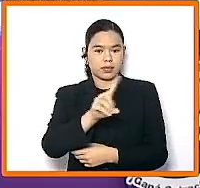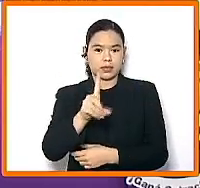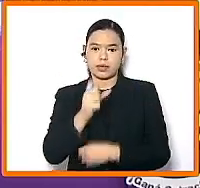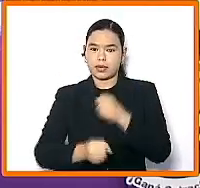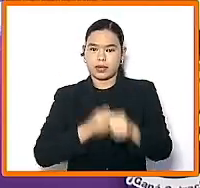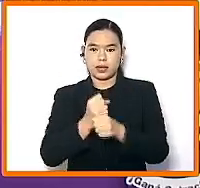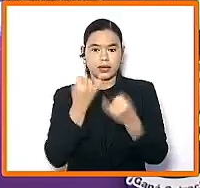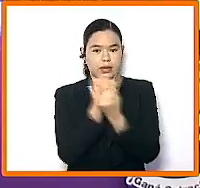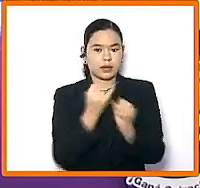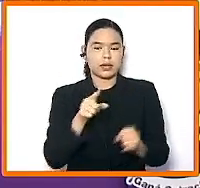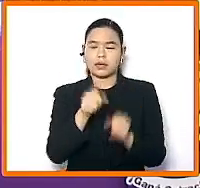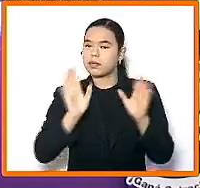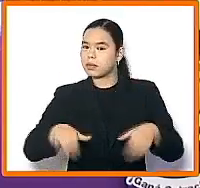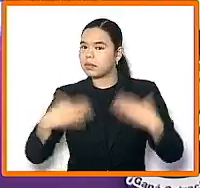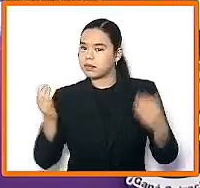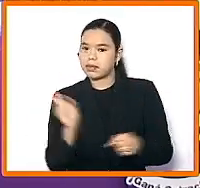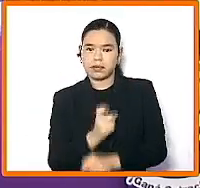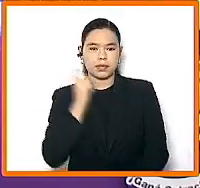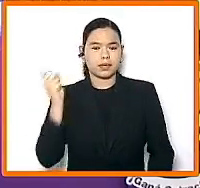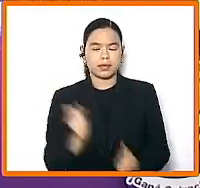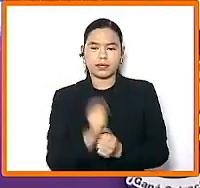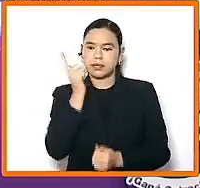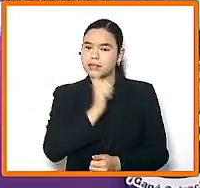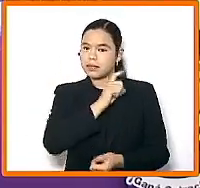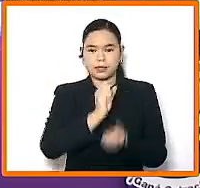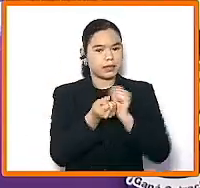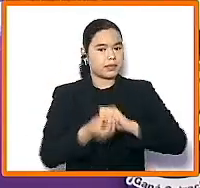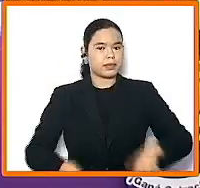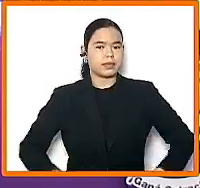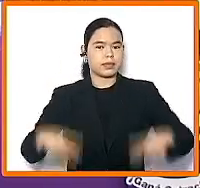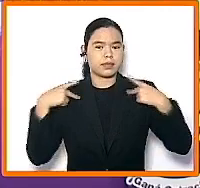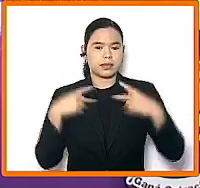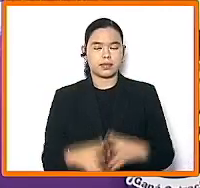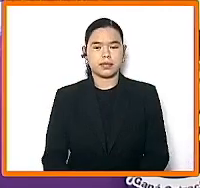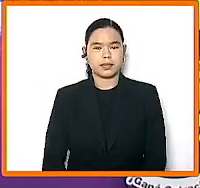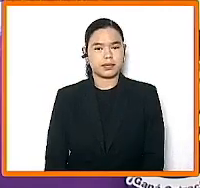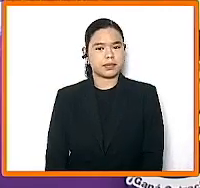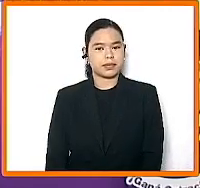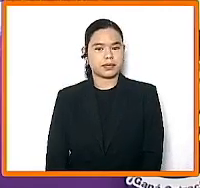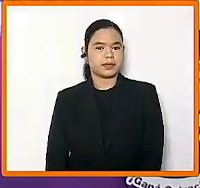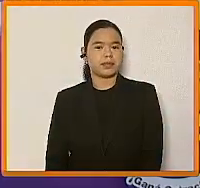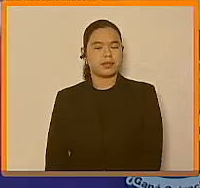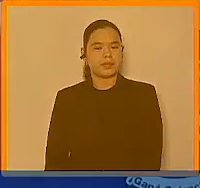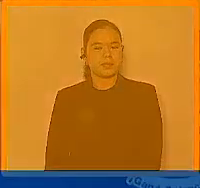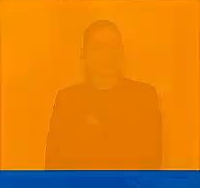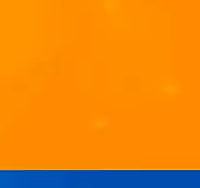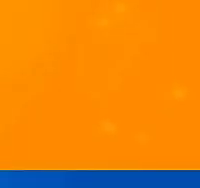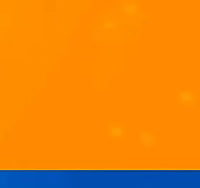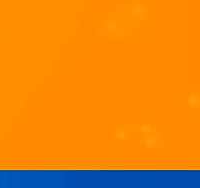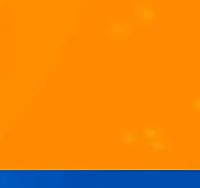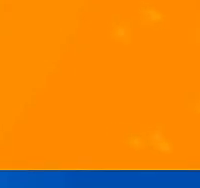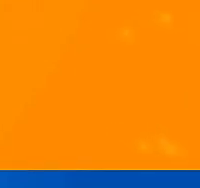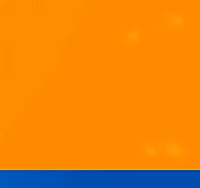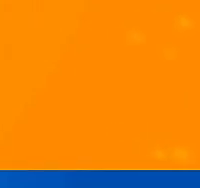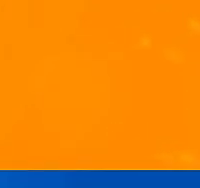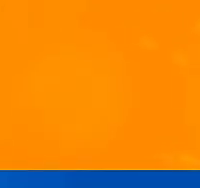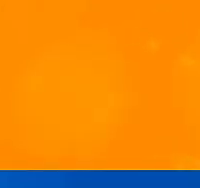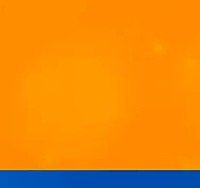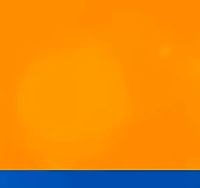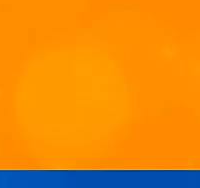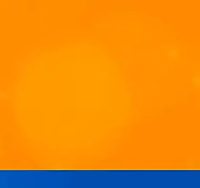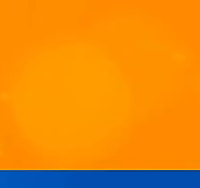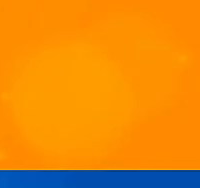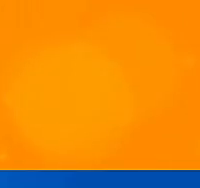independencia. ¿Y vos cómo te la vas a ganar? Loto te cambia la vida. ¡Ay, qué bonito!